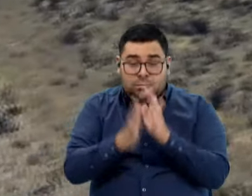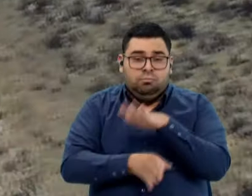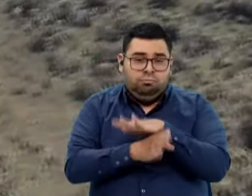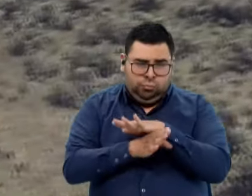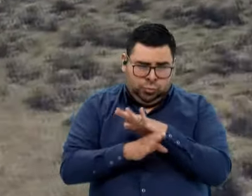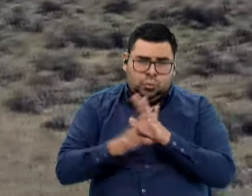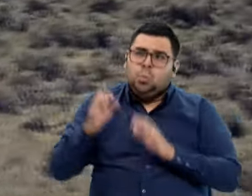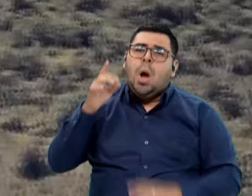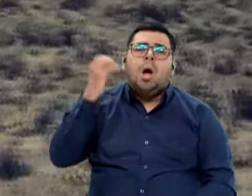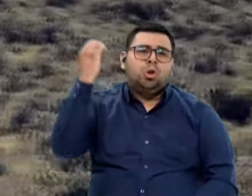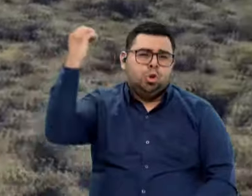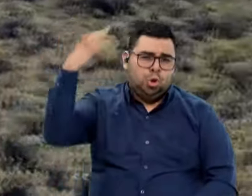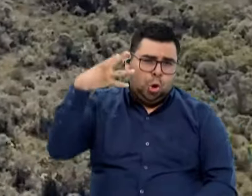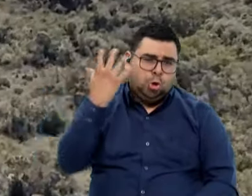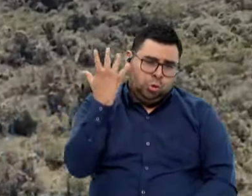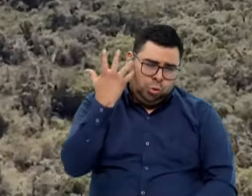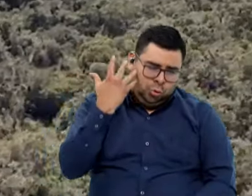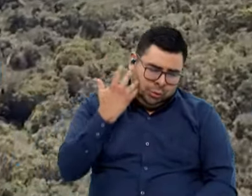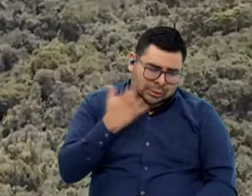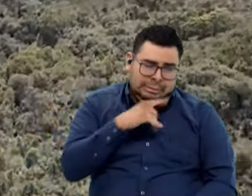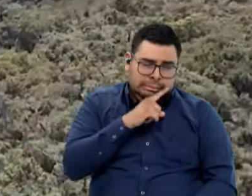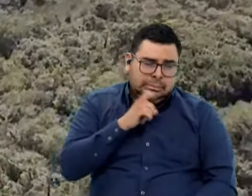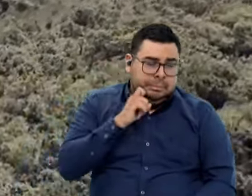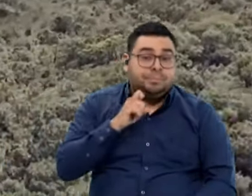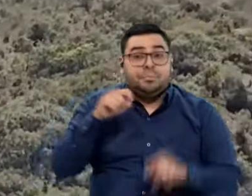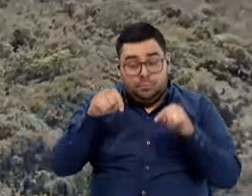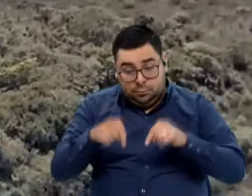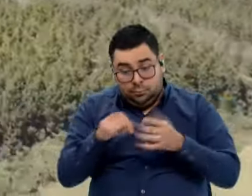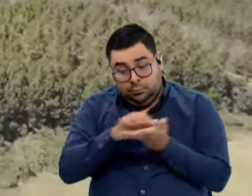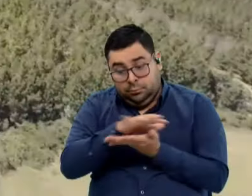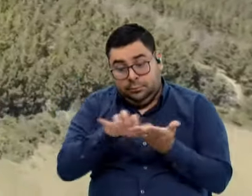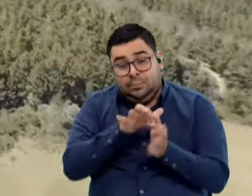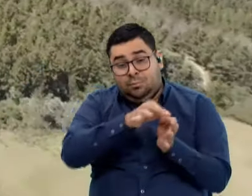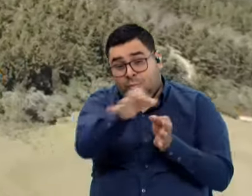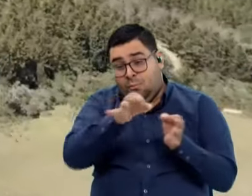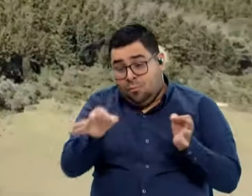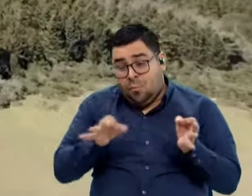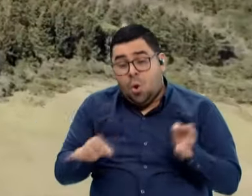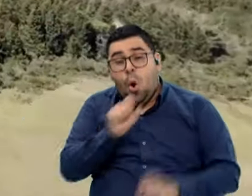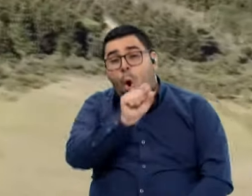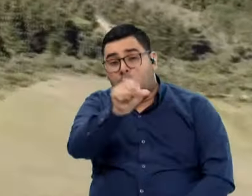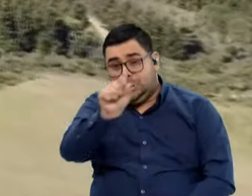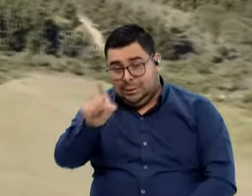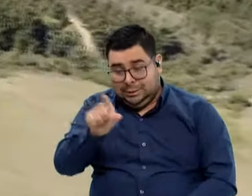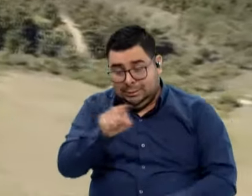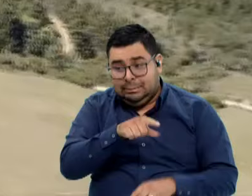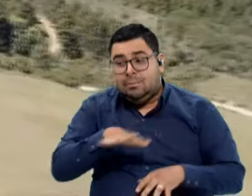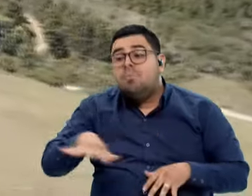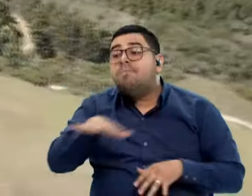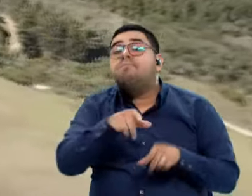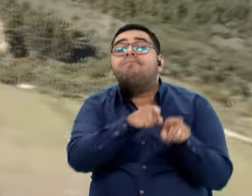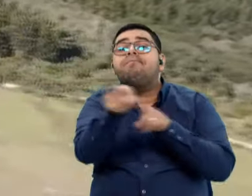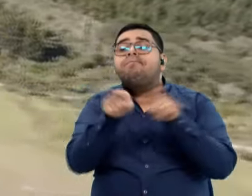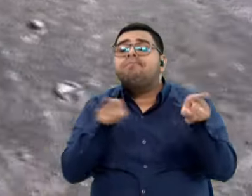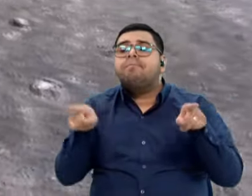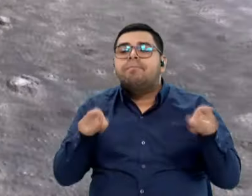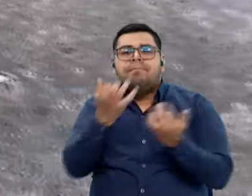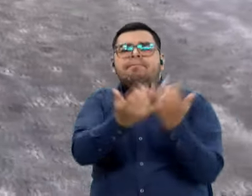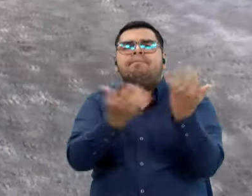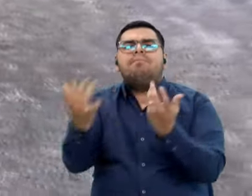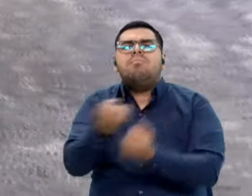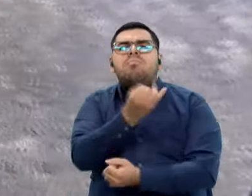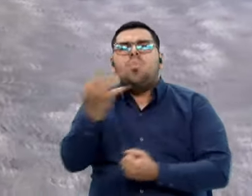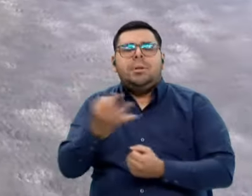En Santander, 11 municipios han sido los afectados y 30 incendios son los que se han reflejado en esta